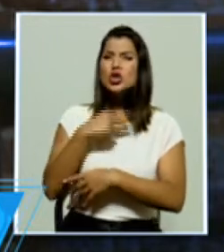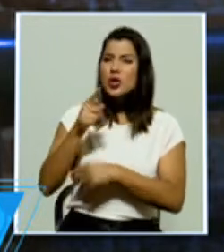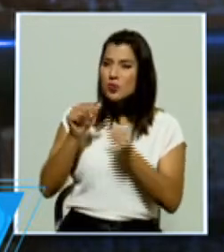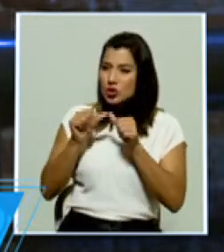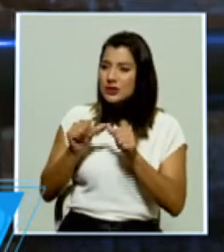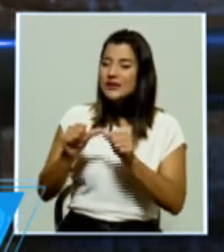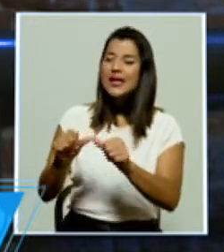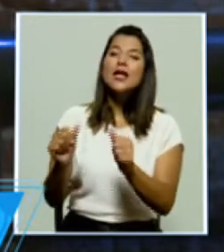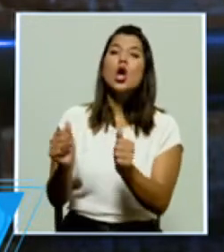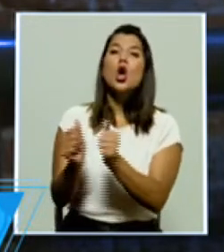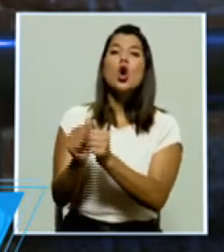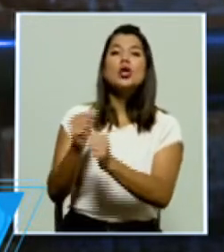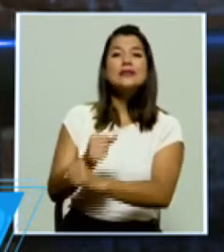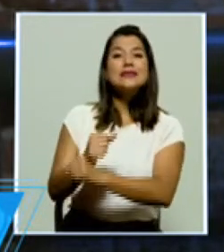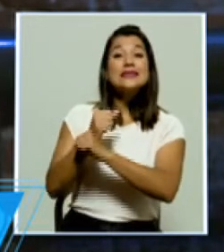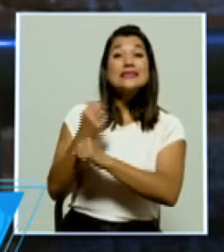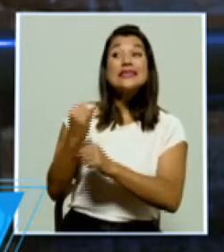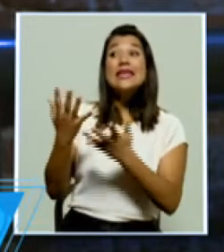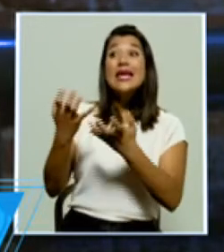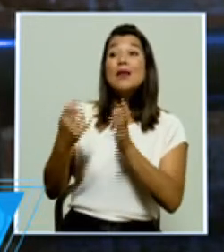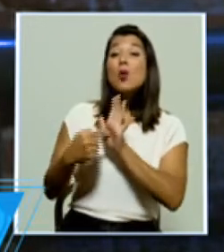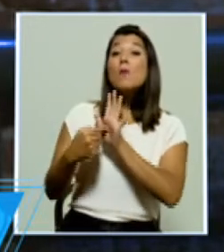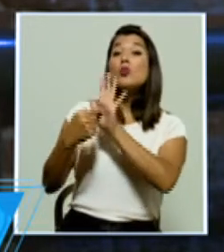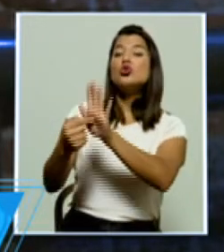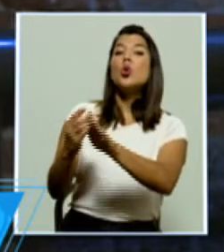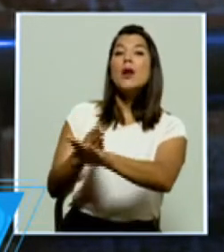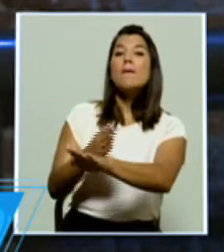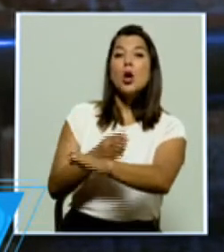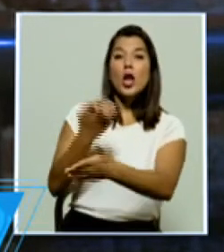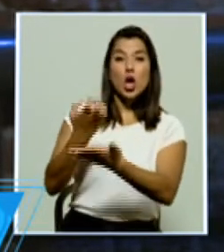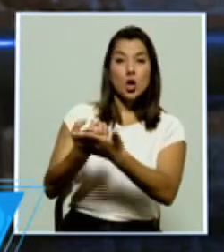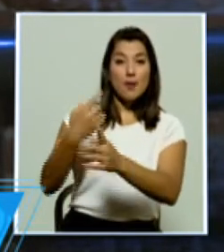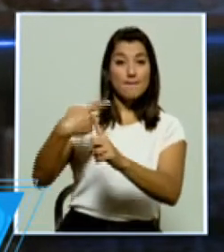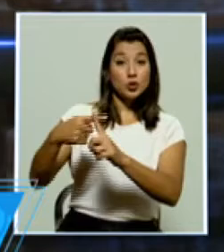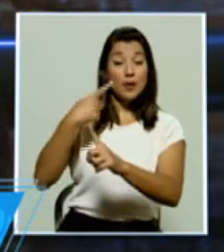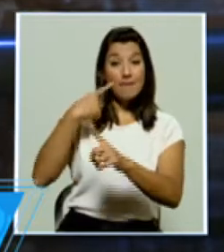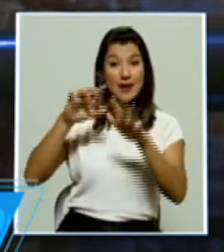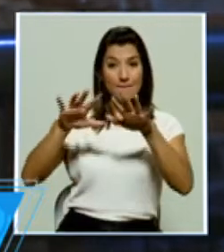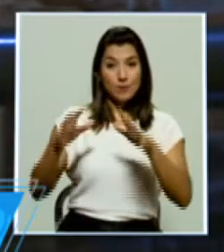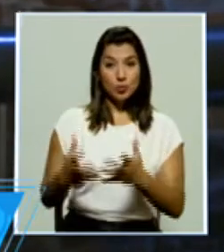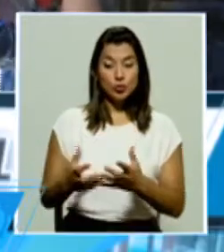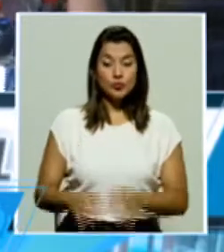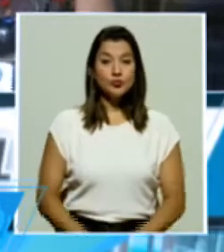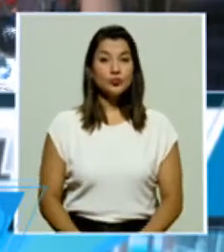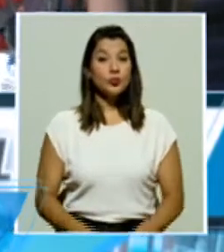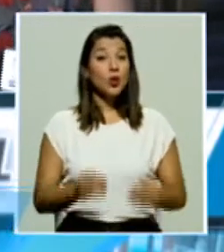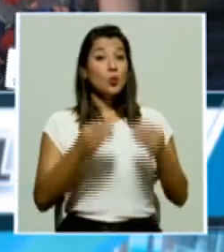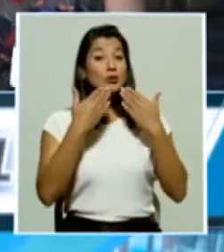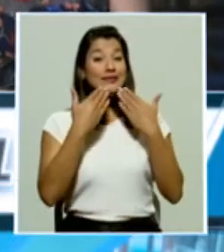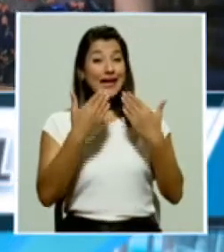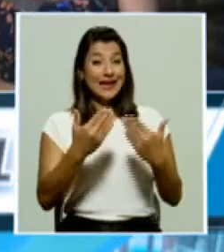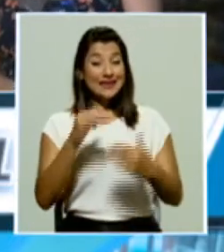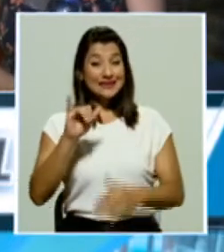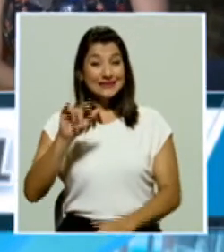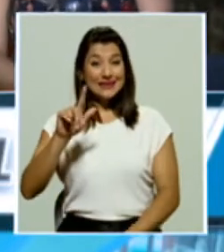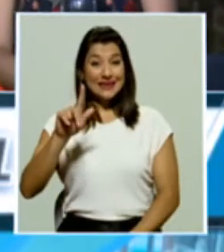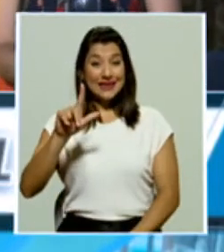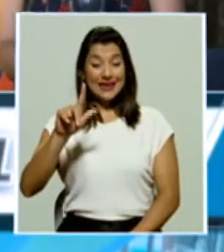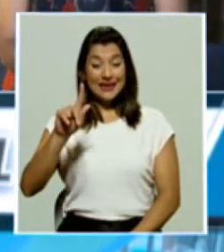la estabilidad si queremos dar señales económicas positivas al mundo. Muchísimas gracias, Ilka